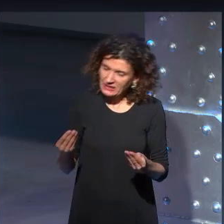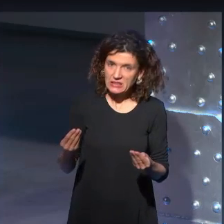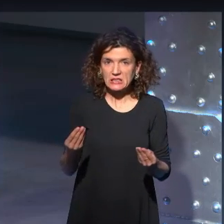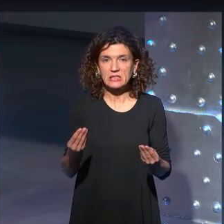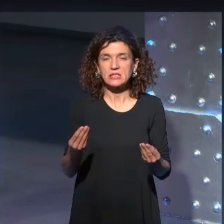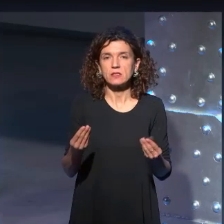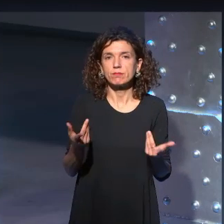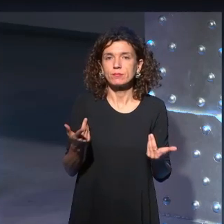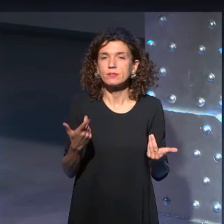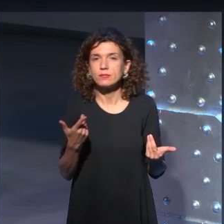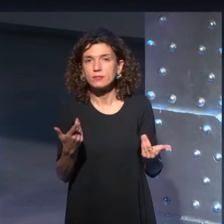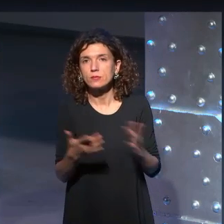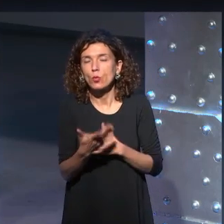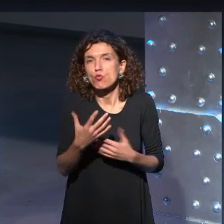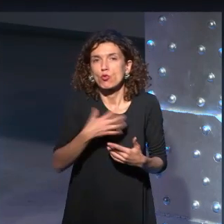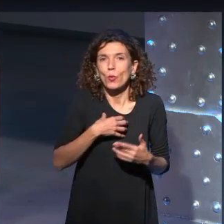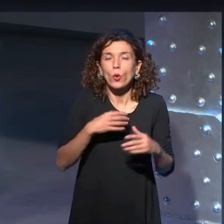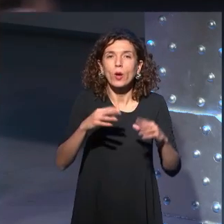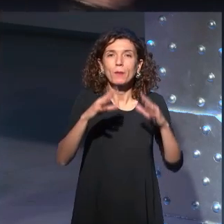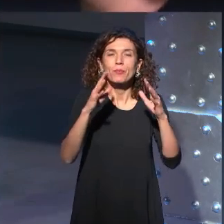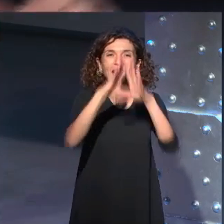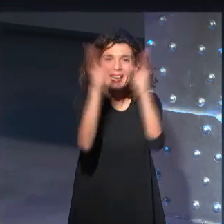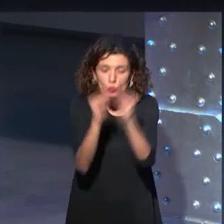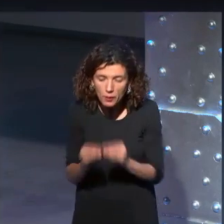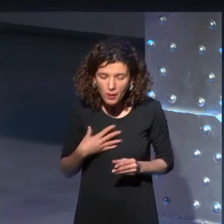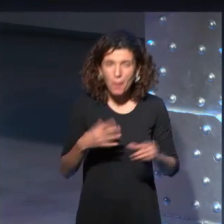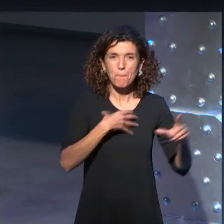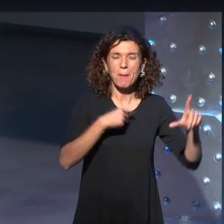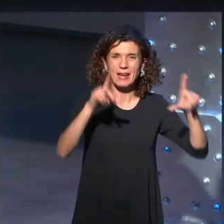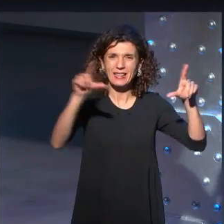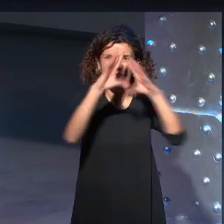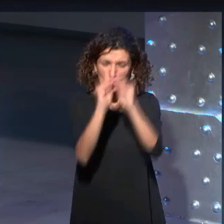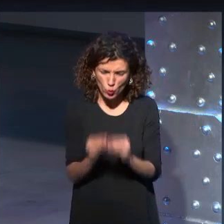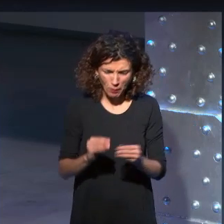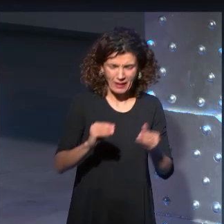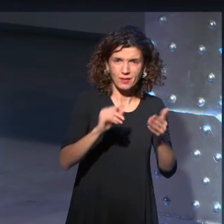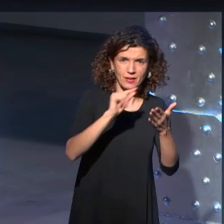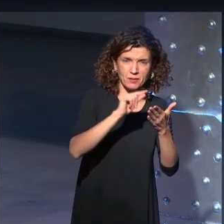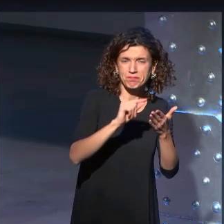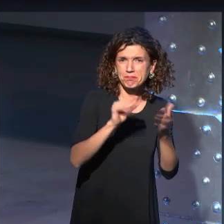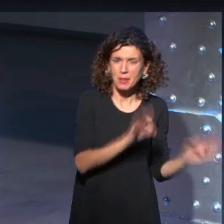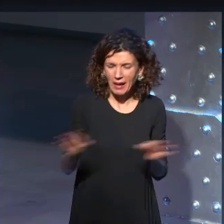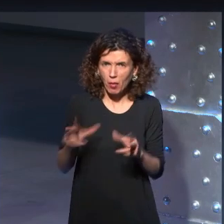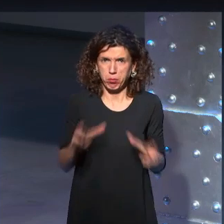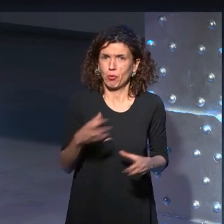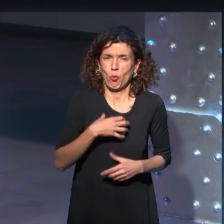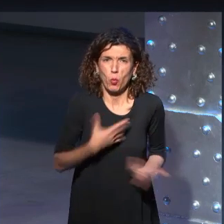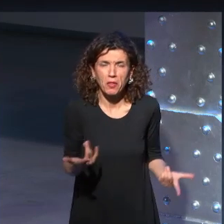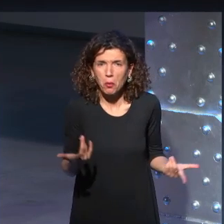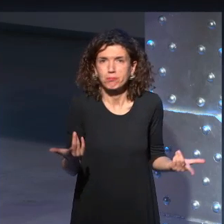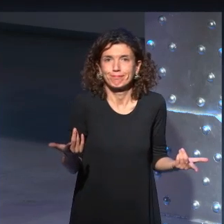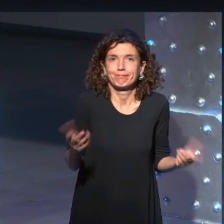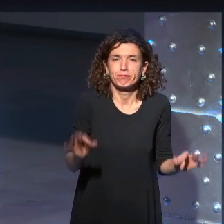parte por parte. Esquematizando. No puedo esquematizar, yo no puedo poner papelitos. Es más, no sé ni de qué se trata, ni cómo